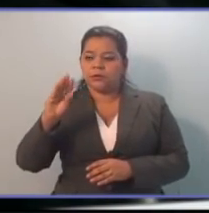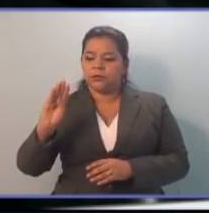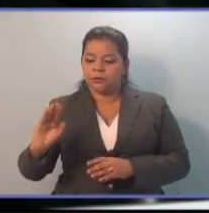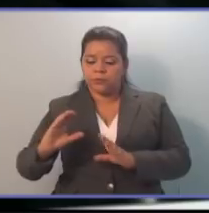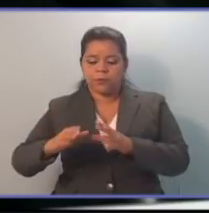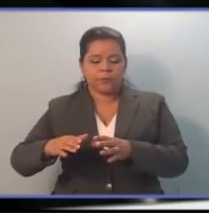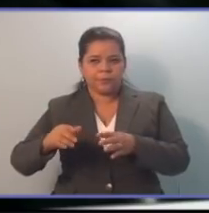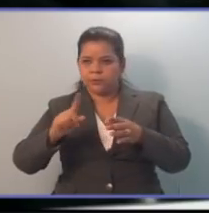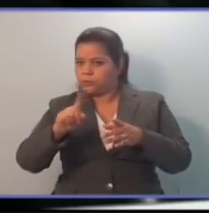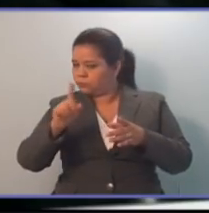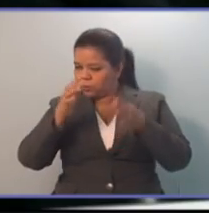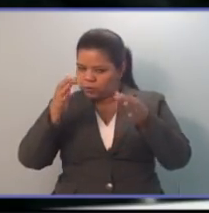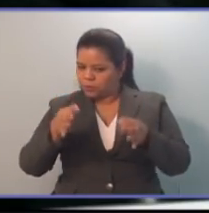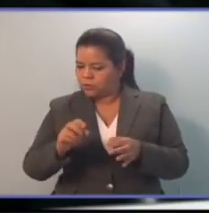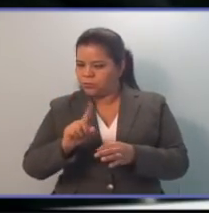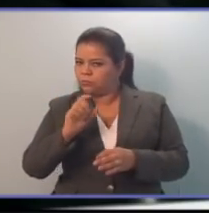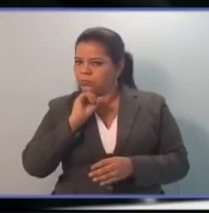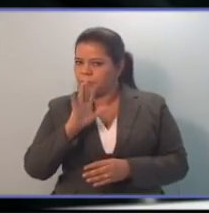decidió no hacerla.